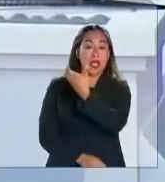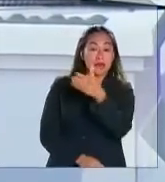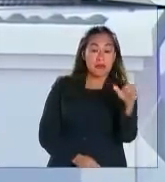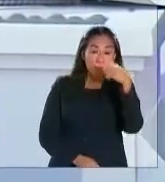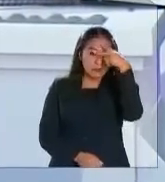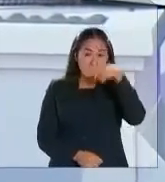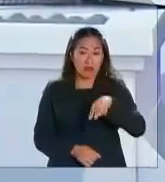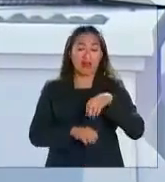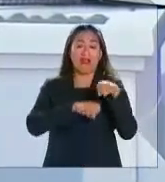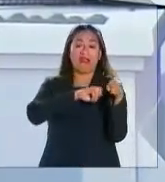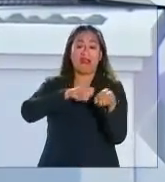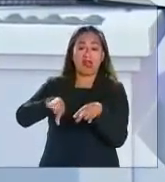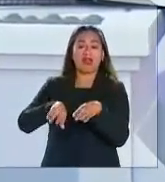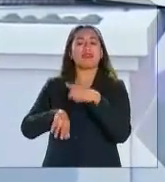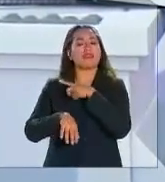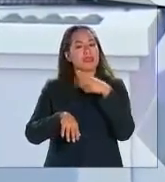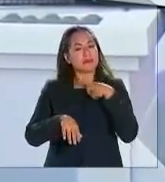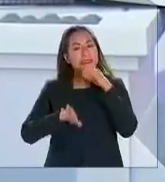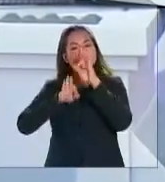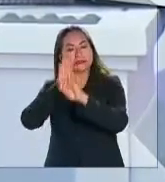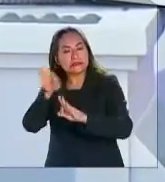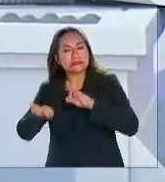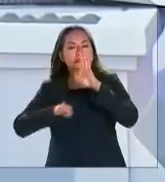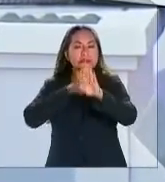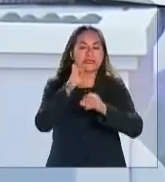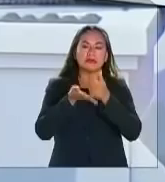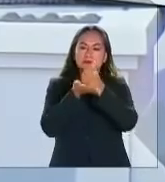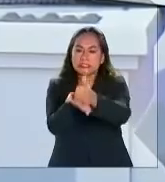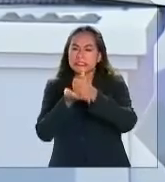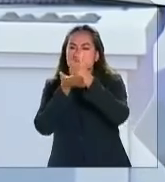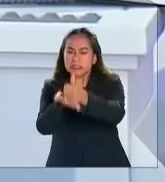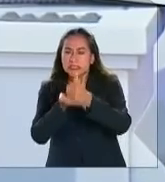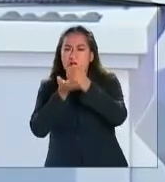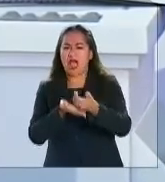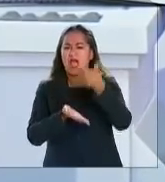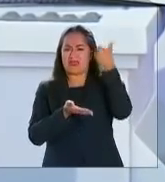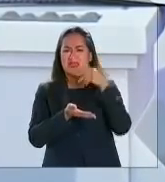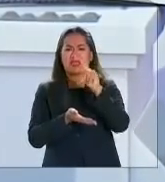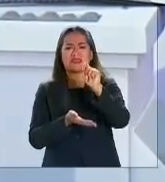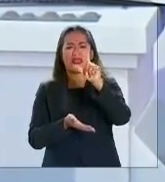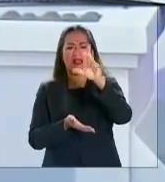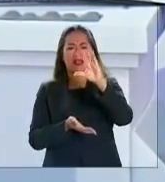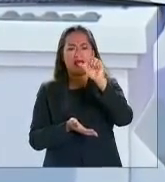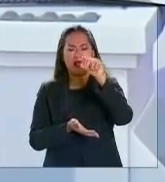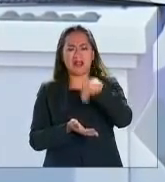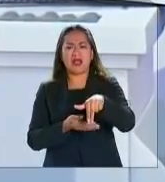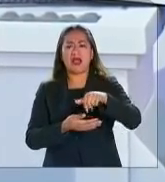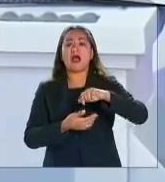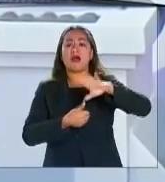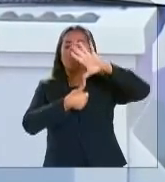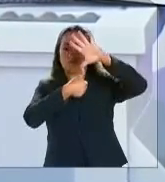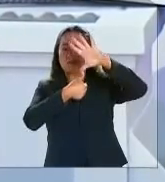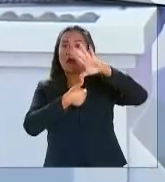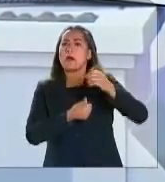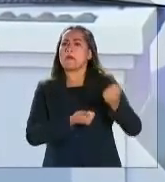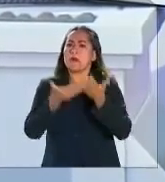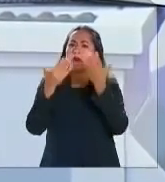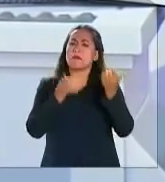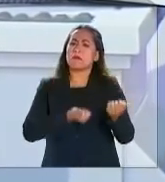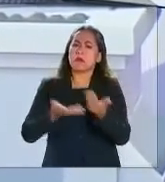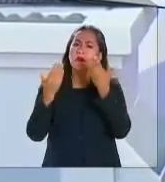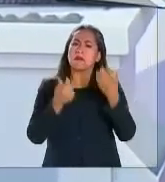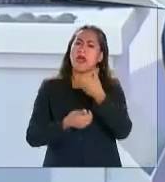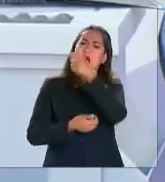nos fuimos al tratado de libre comercio entregamos esa posible de estados unidos eeuu subsidia totalmente su producción